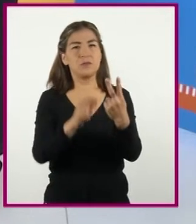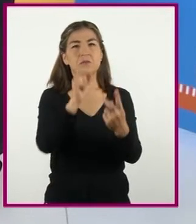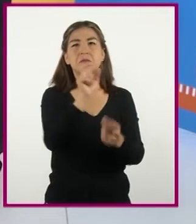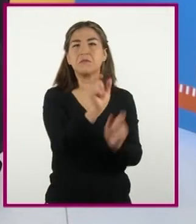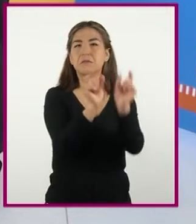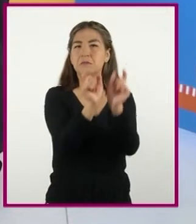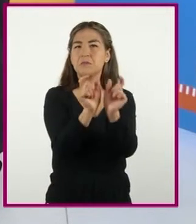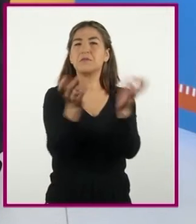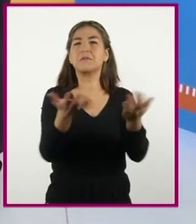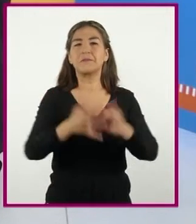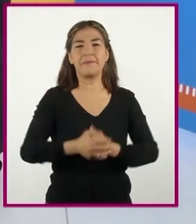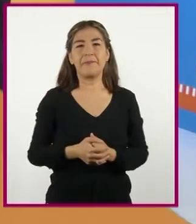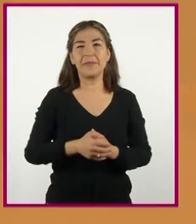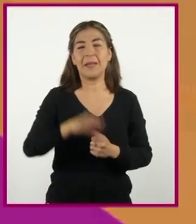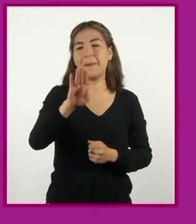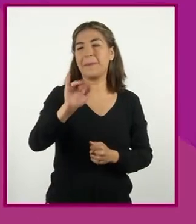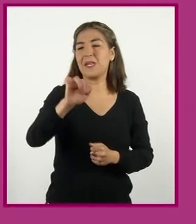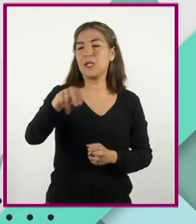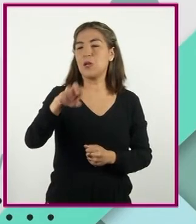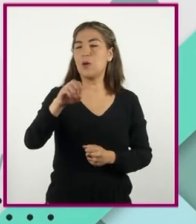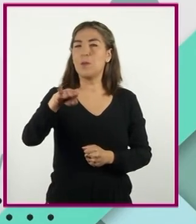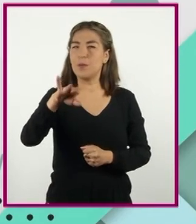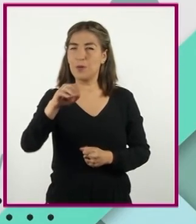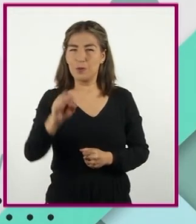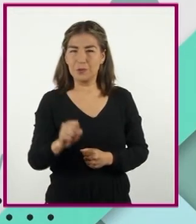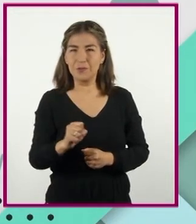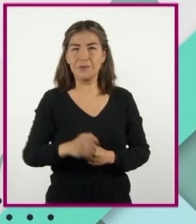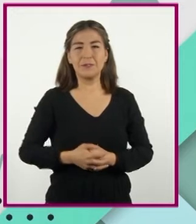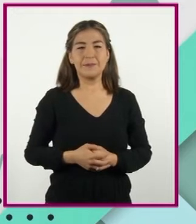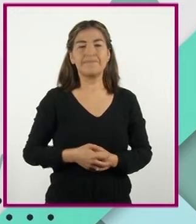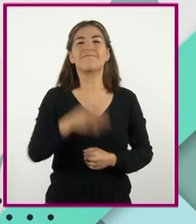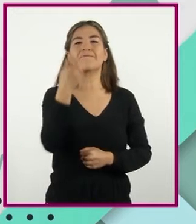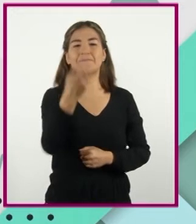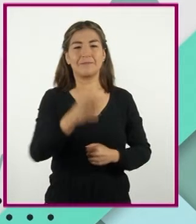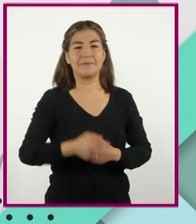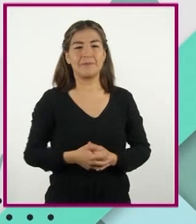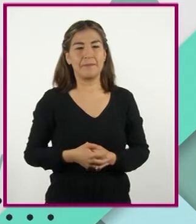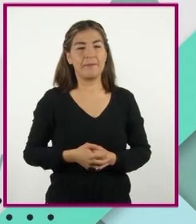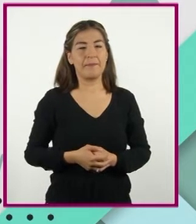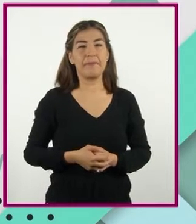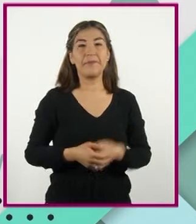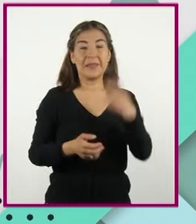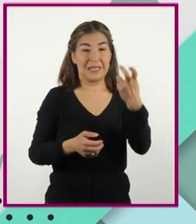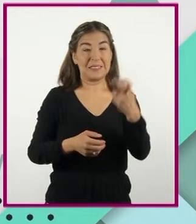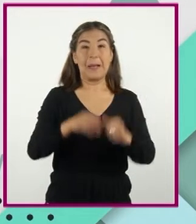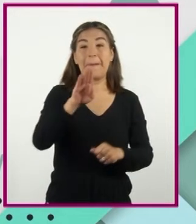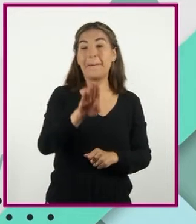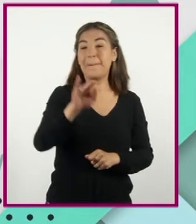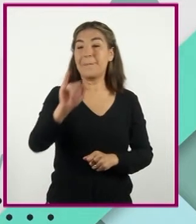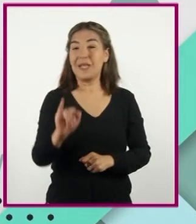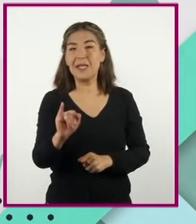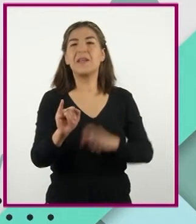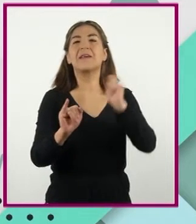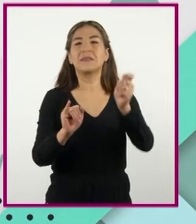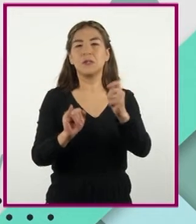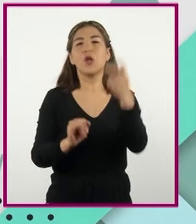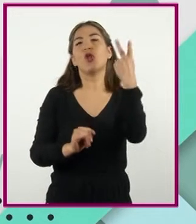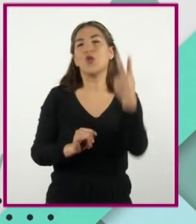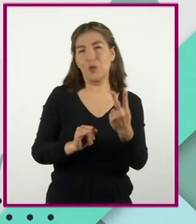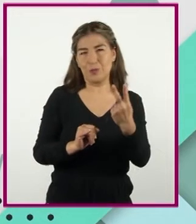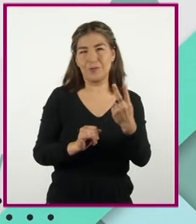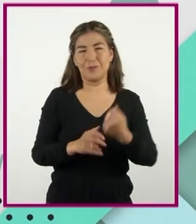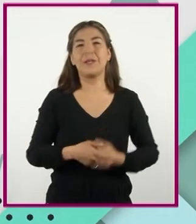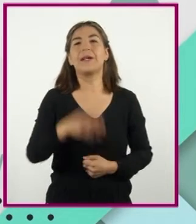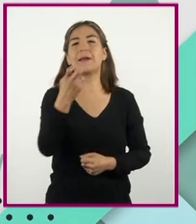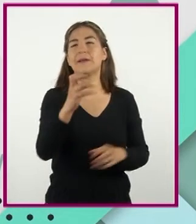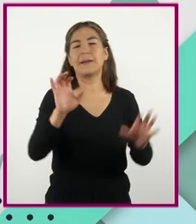Leslie? Binomios, maestro. Así es, porque el prefijo bi hace referencia a 2 términos.